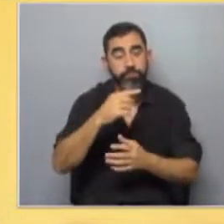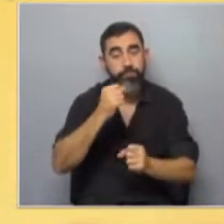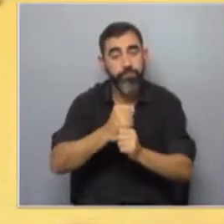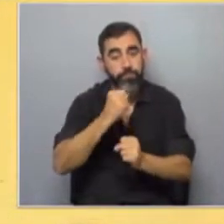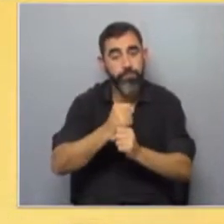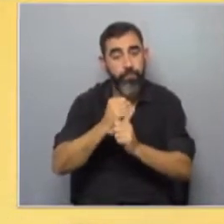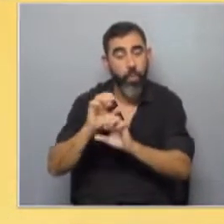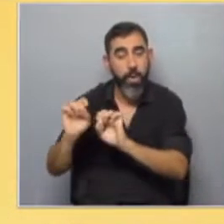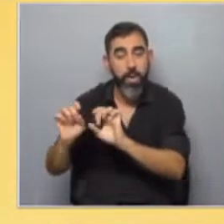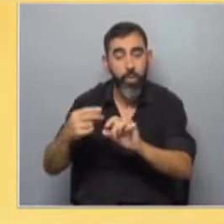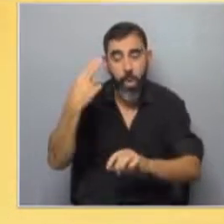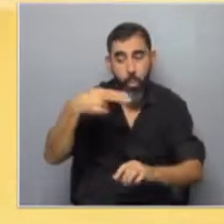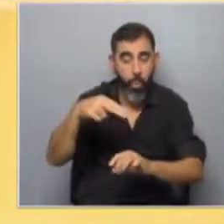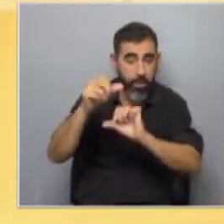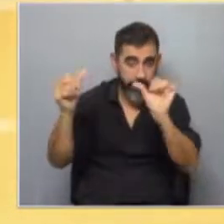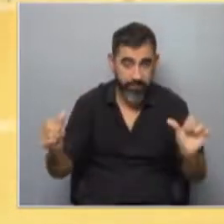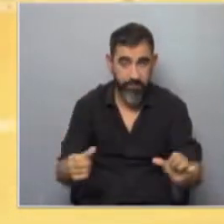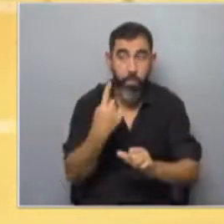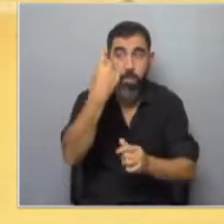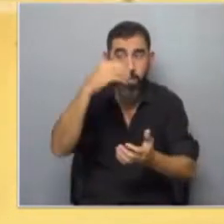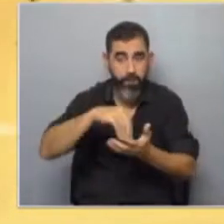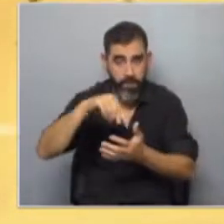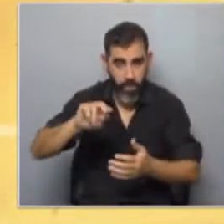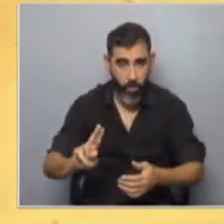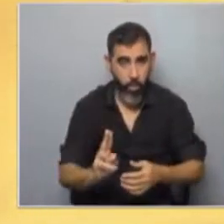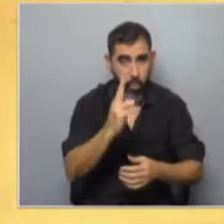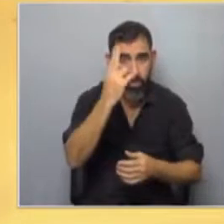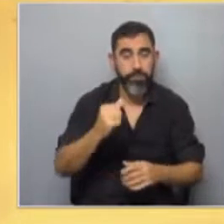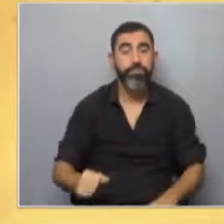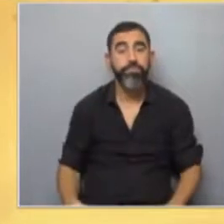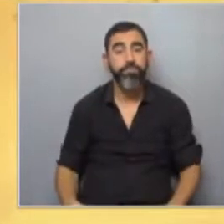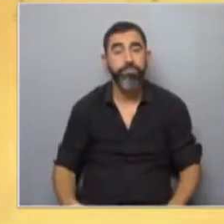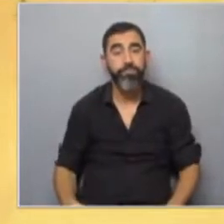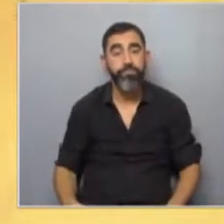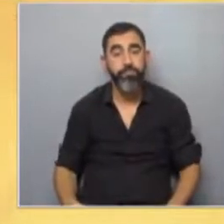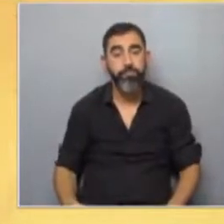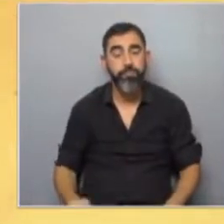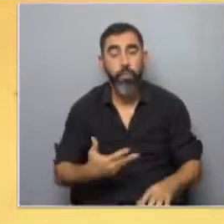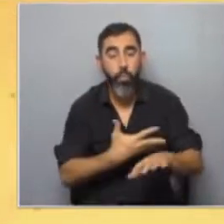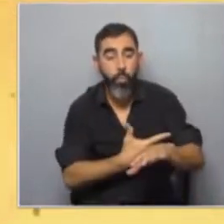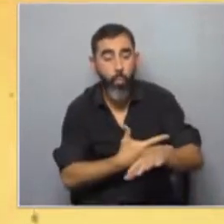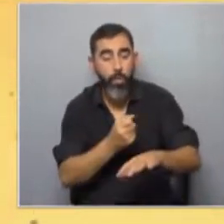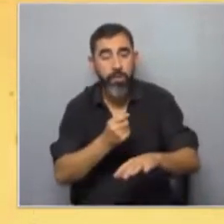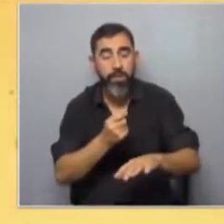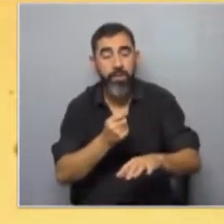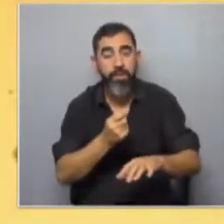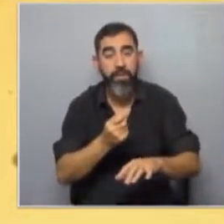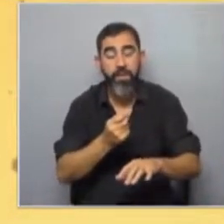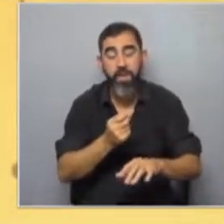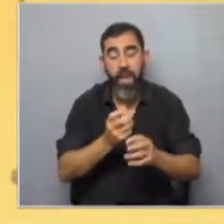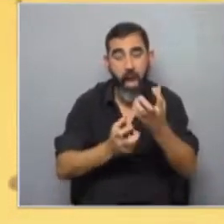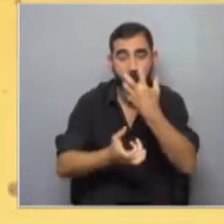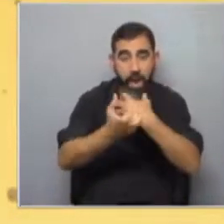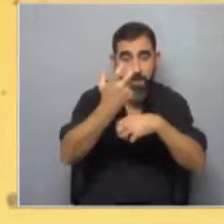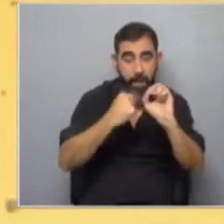González, particularmente ella, conduciendo, liderando este trabajo con venados de campo, que se trata justamente de darle un poco más de variabilidad